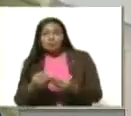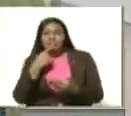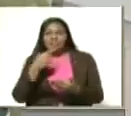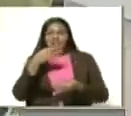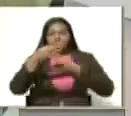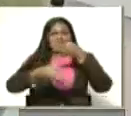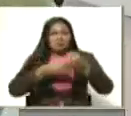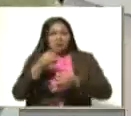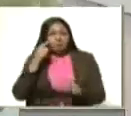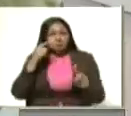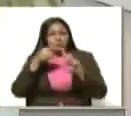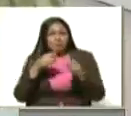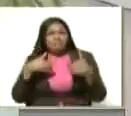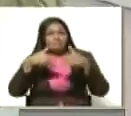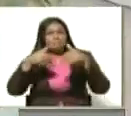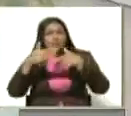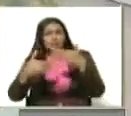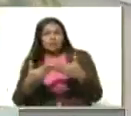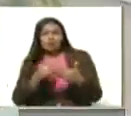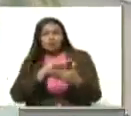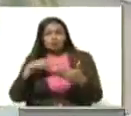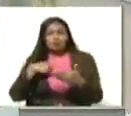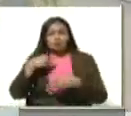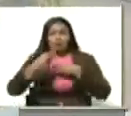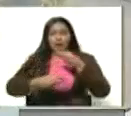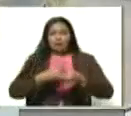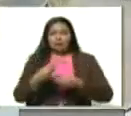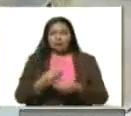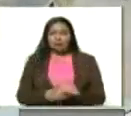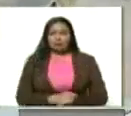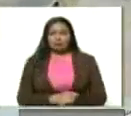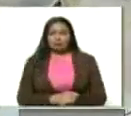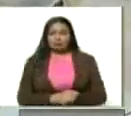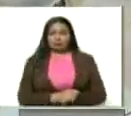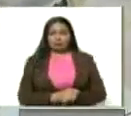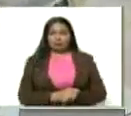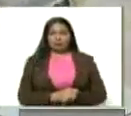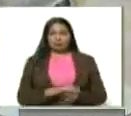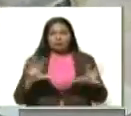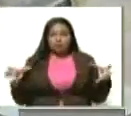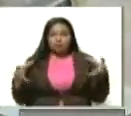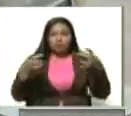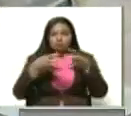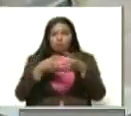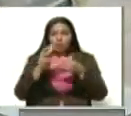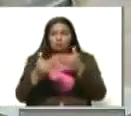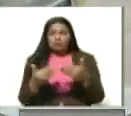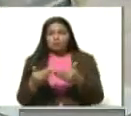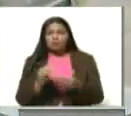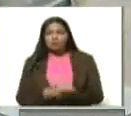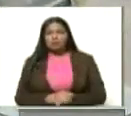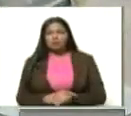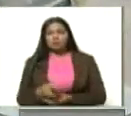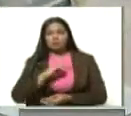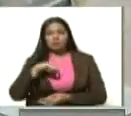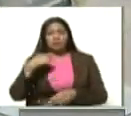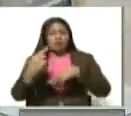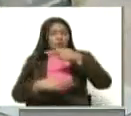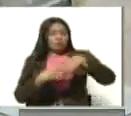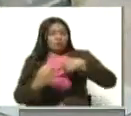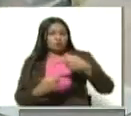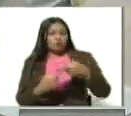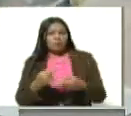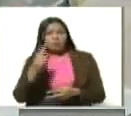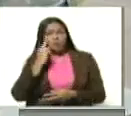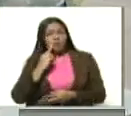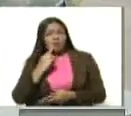con certeza de los avances que hemos venido construyendo colectivamente en el marco de la Revolución Bolivariana.